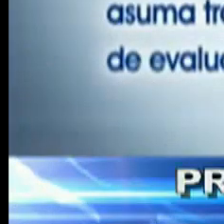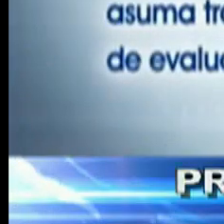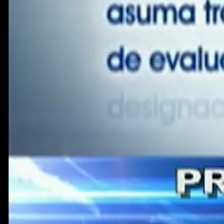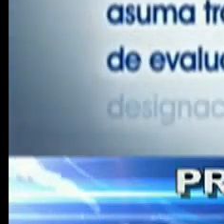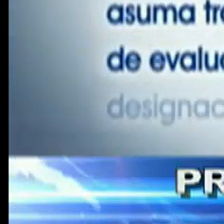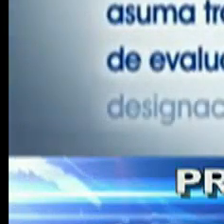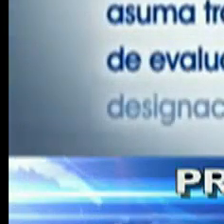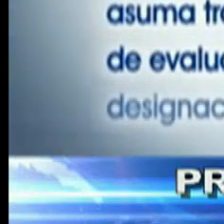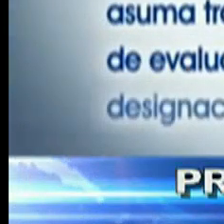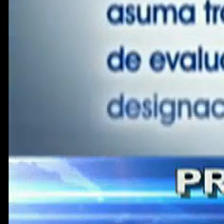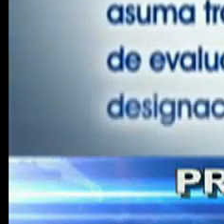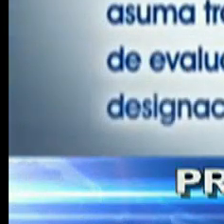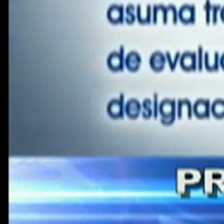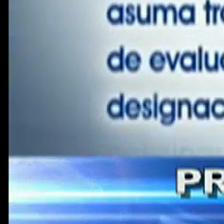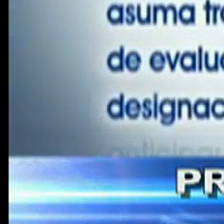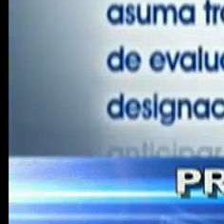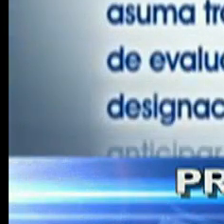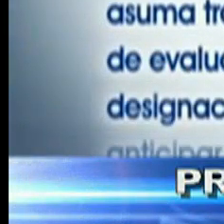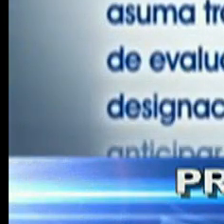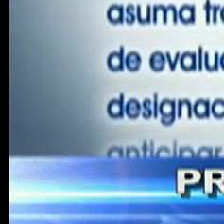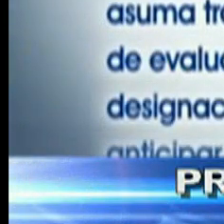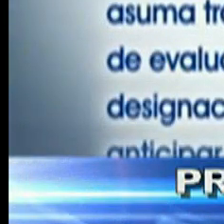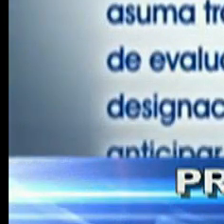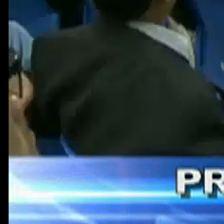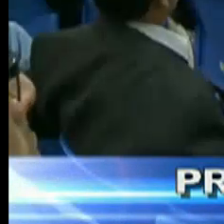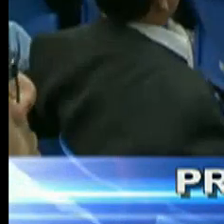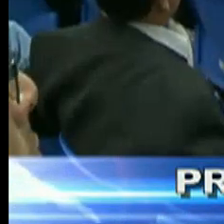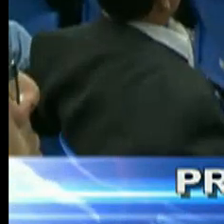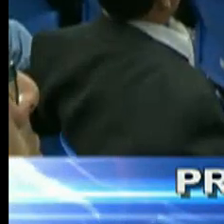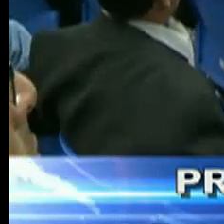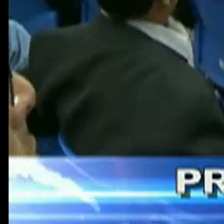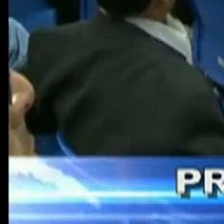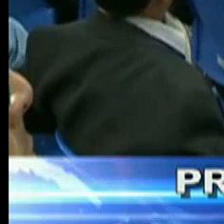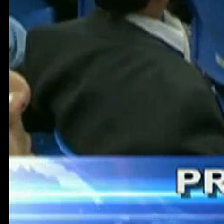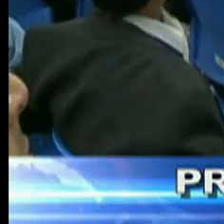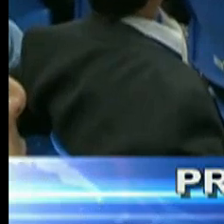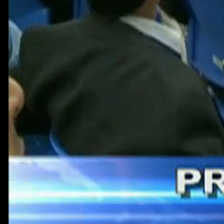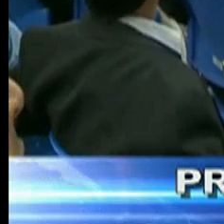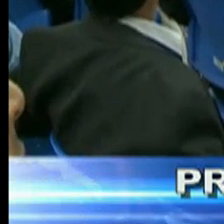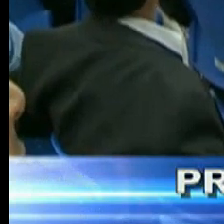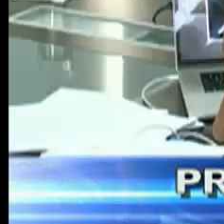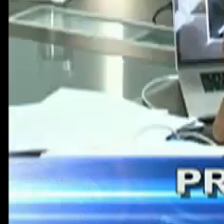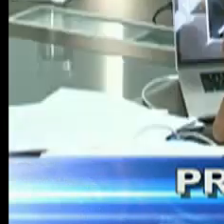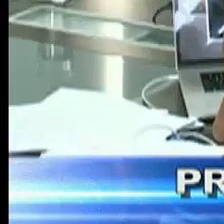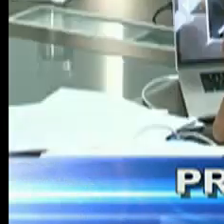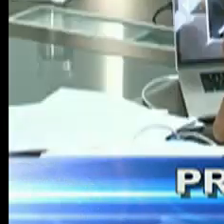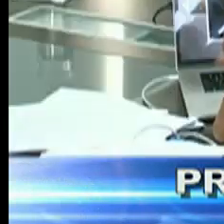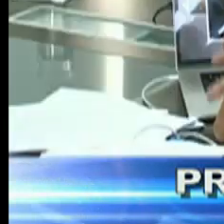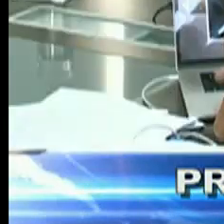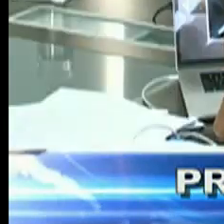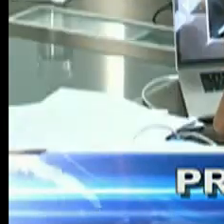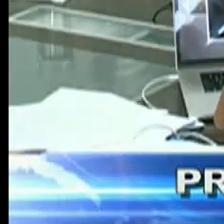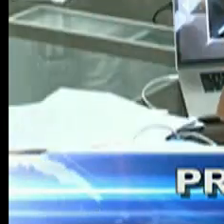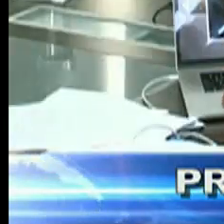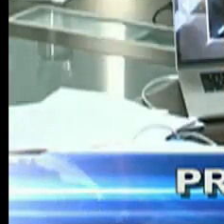Este martes analizamos el contenido de la pregunta número 3 del